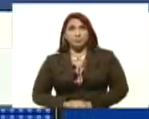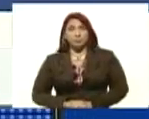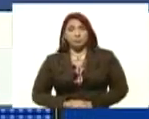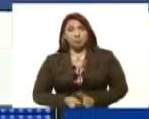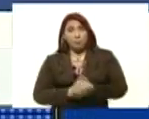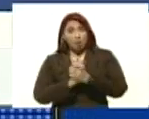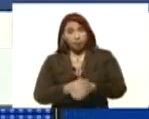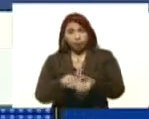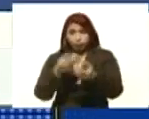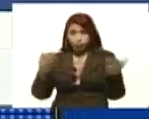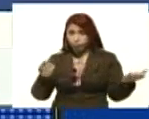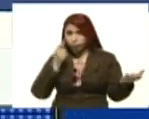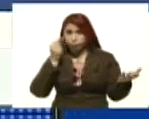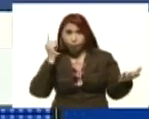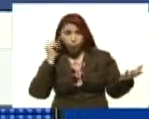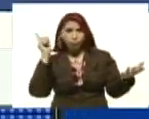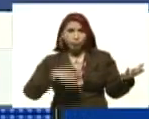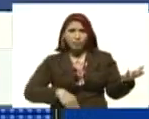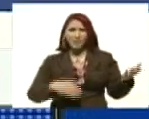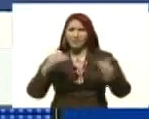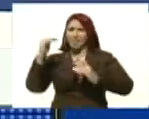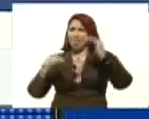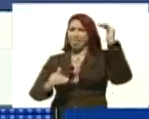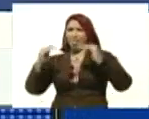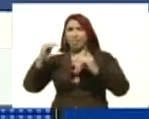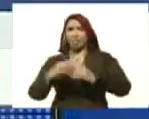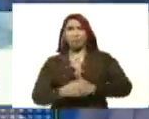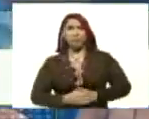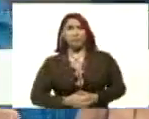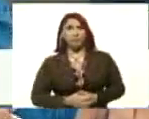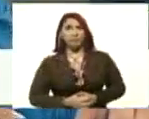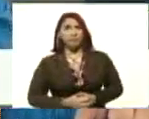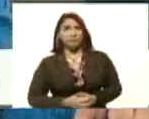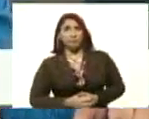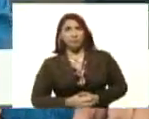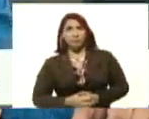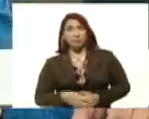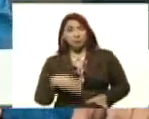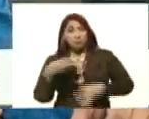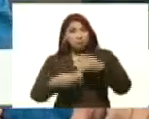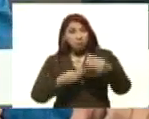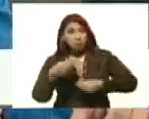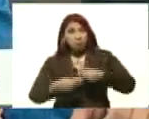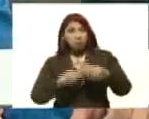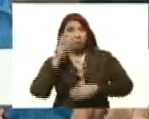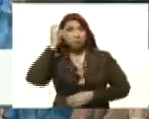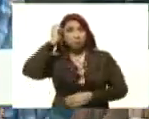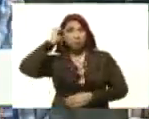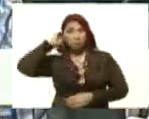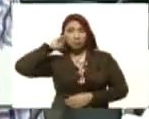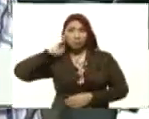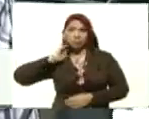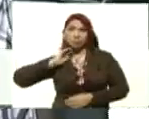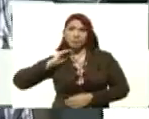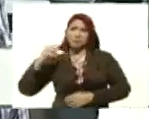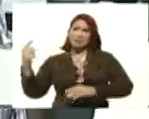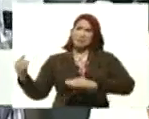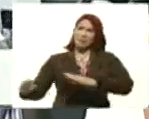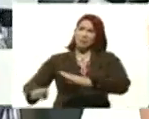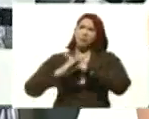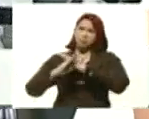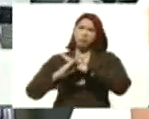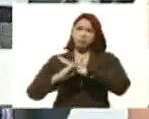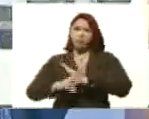compañeras, compañeros. La desigualdad que ha generado las sanciones criminales y la guerra